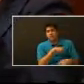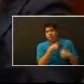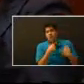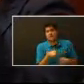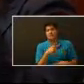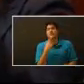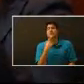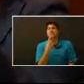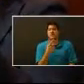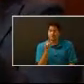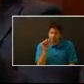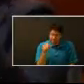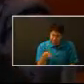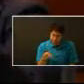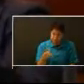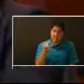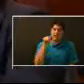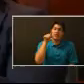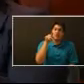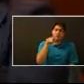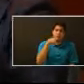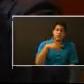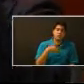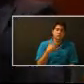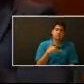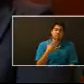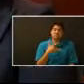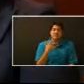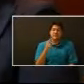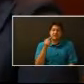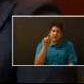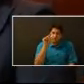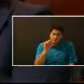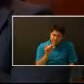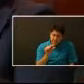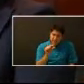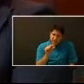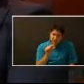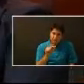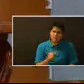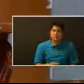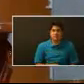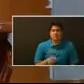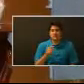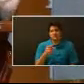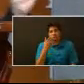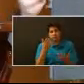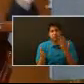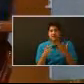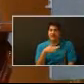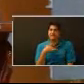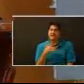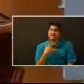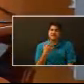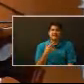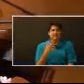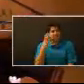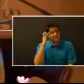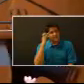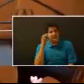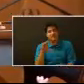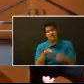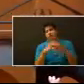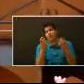sí, puede ser que tú sientas que eres pequeño. Puede ser que tú sientas, ¿cómo voy a ir contra